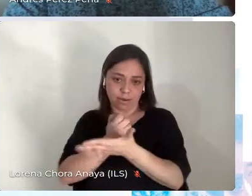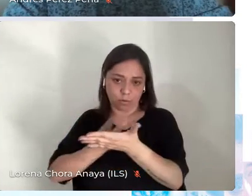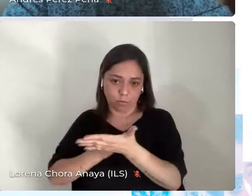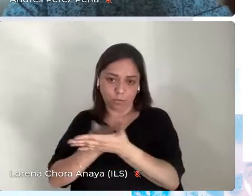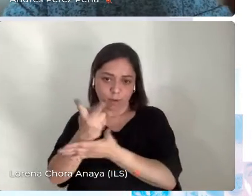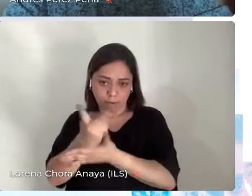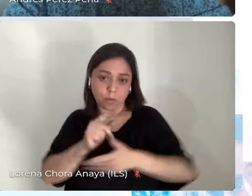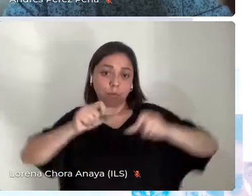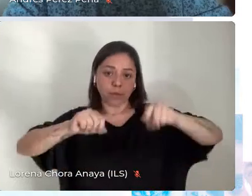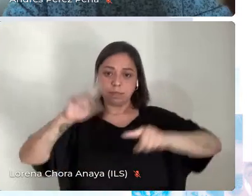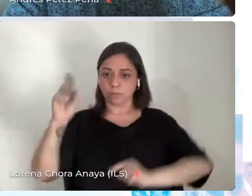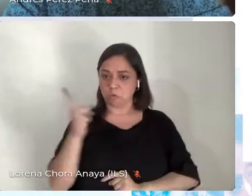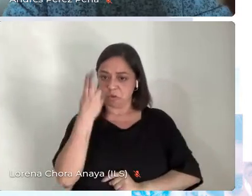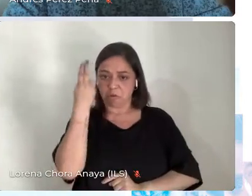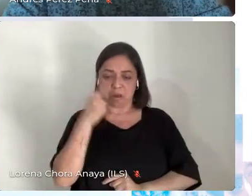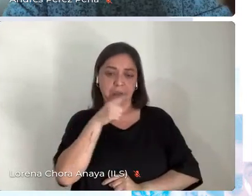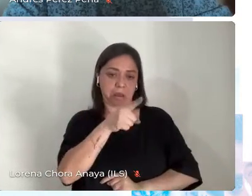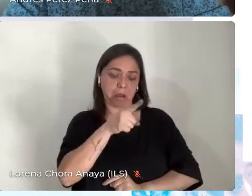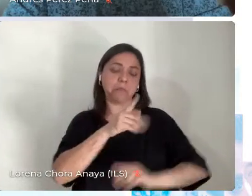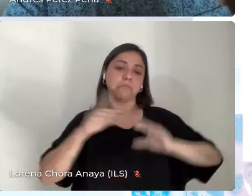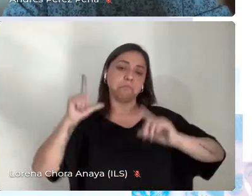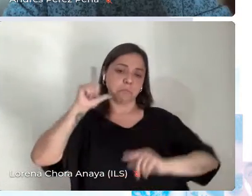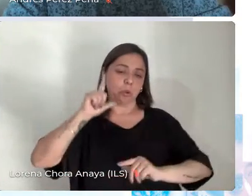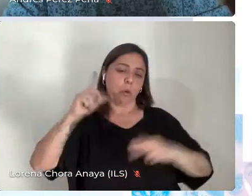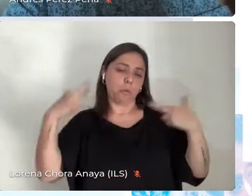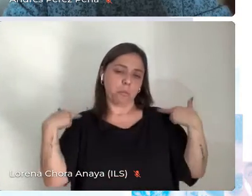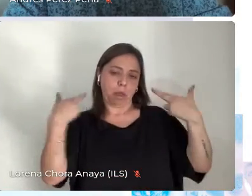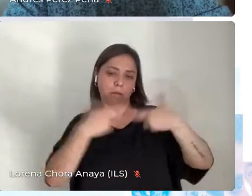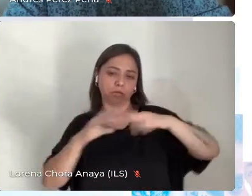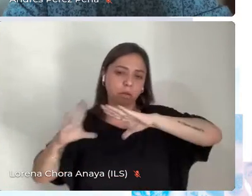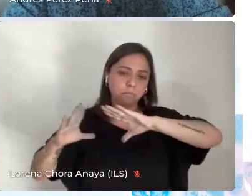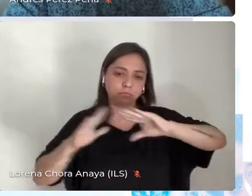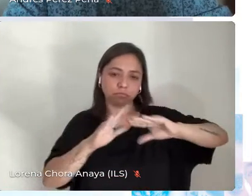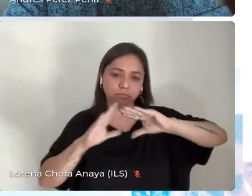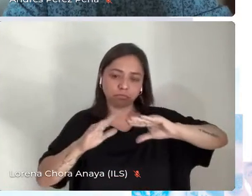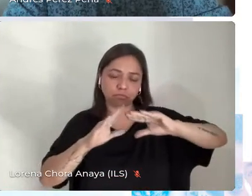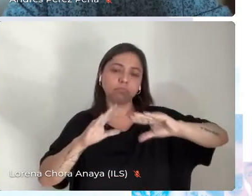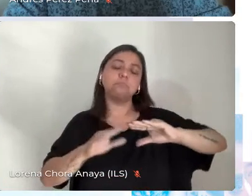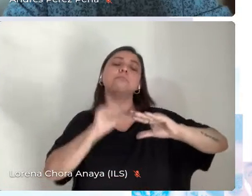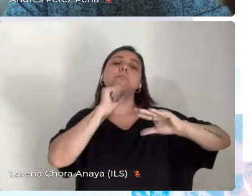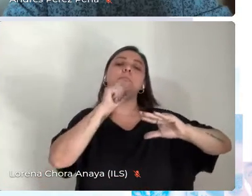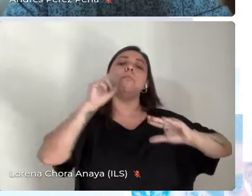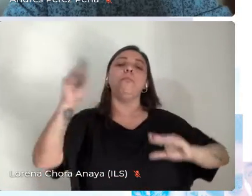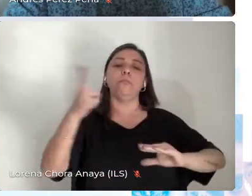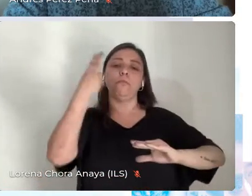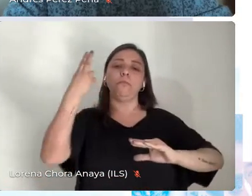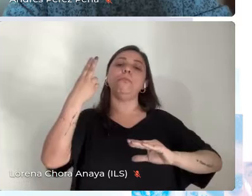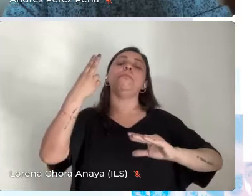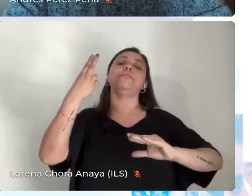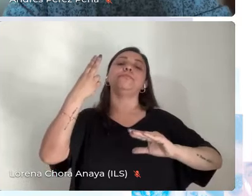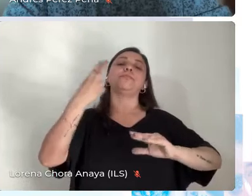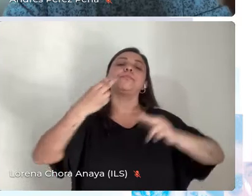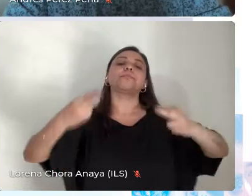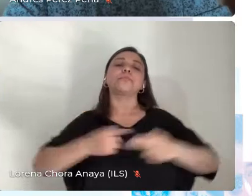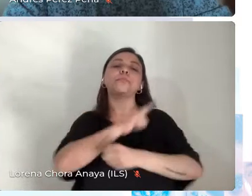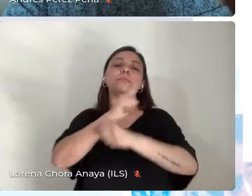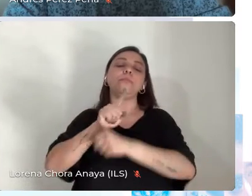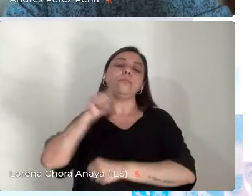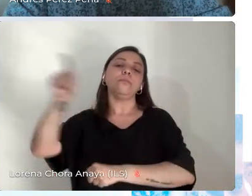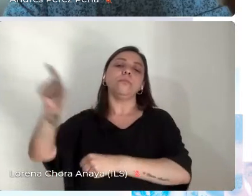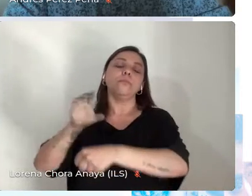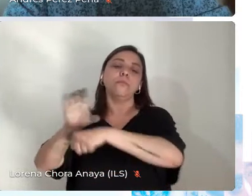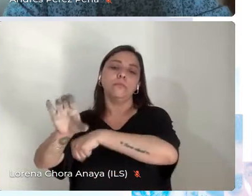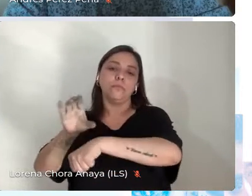por más de 20 años y en la Universidad Nacional de Colombia y profesor adjunto asociado de la Graduate School of